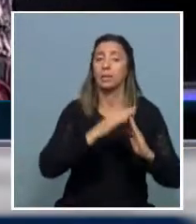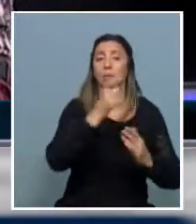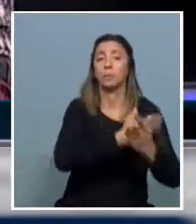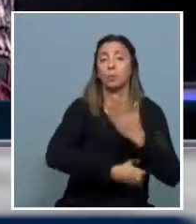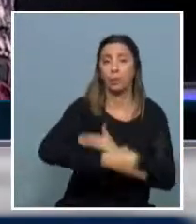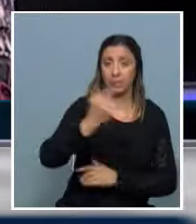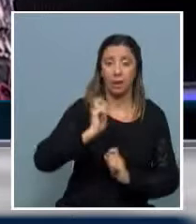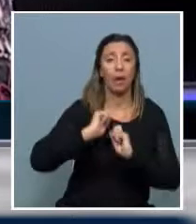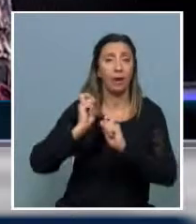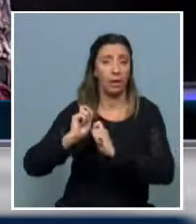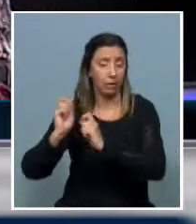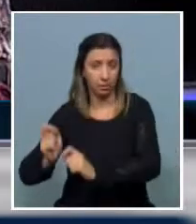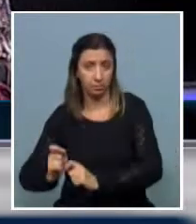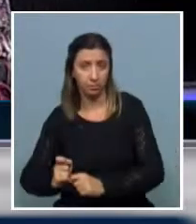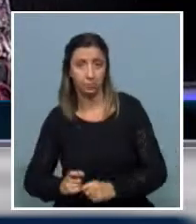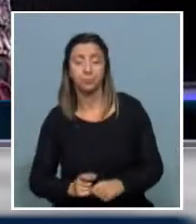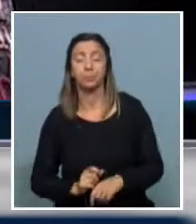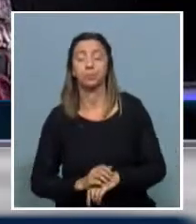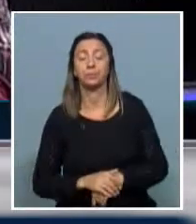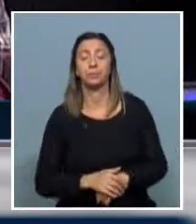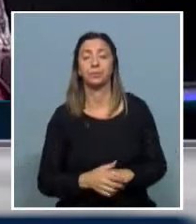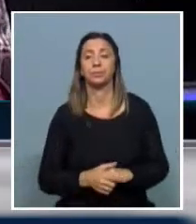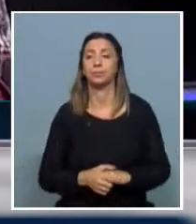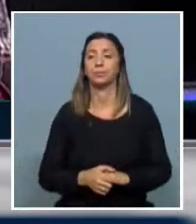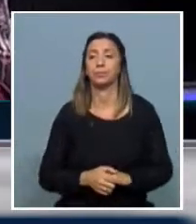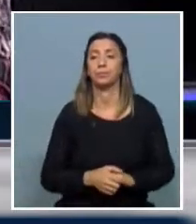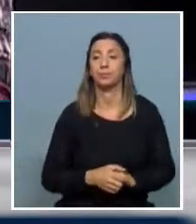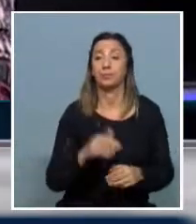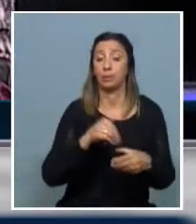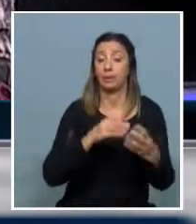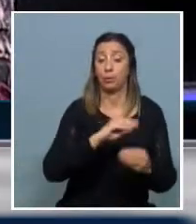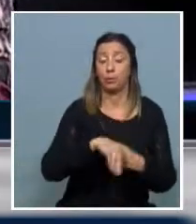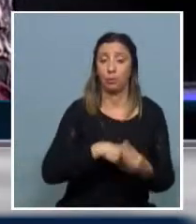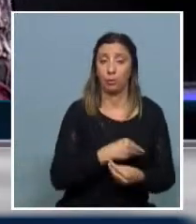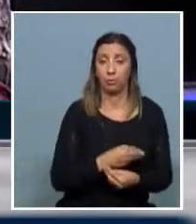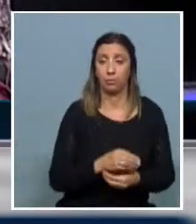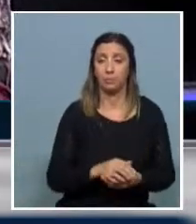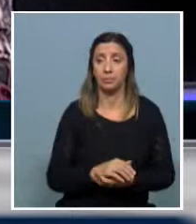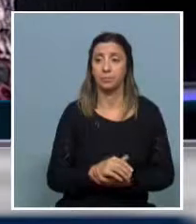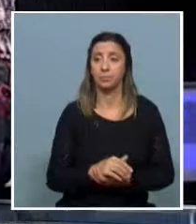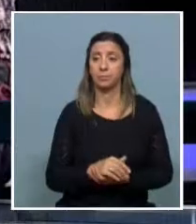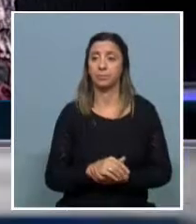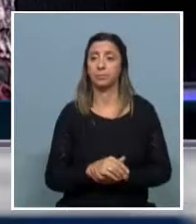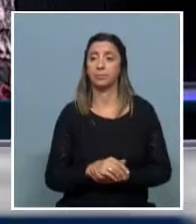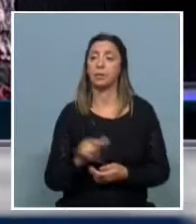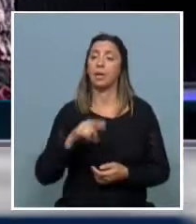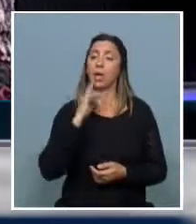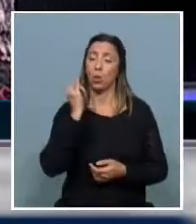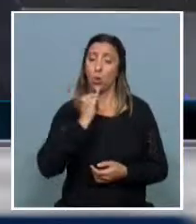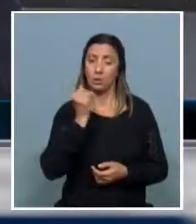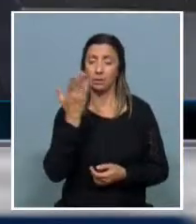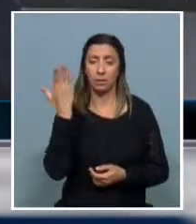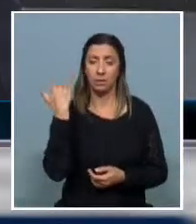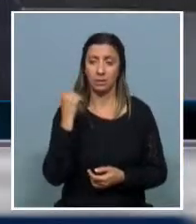estipula con personas o familias que tengan entre sus integrantes un miembro con alguna capacidad diferente. Bien, estamos explicando, si